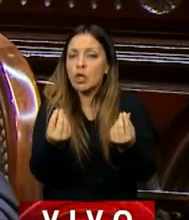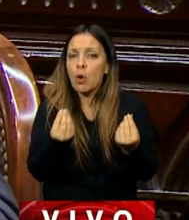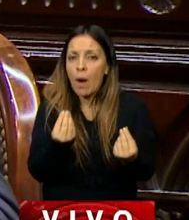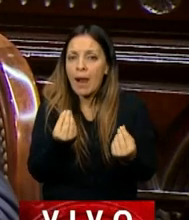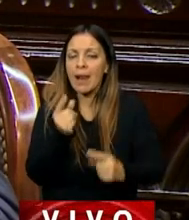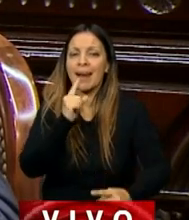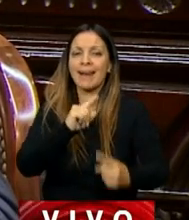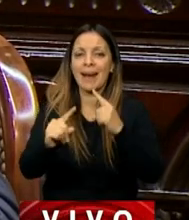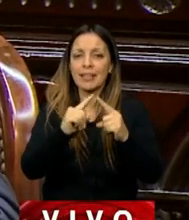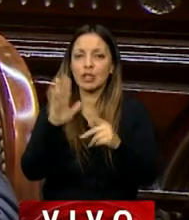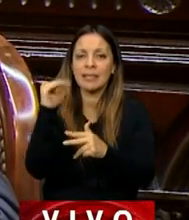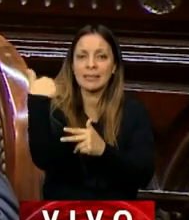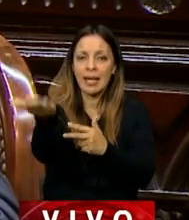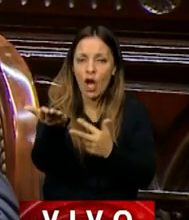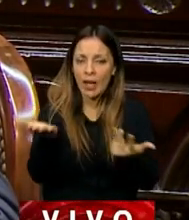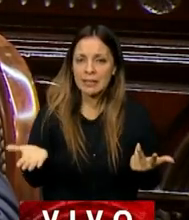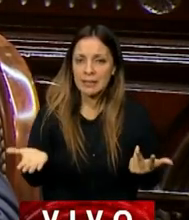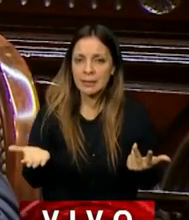la de Relaciones Exteriores